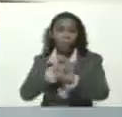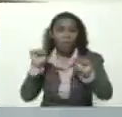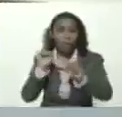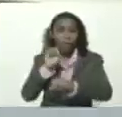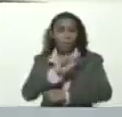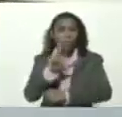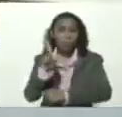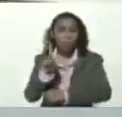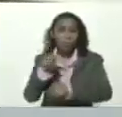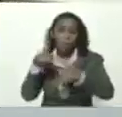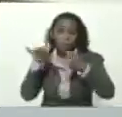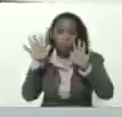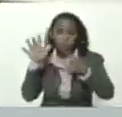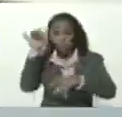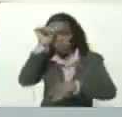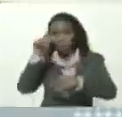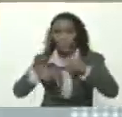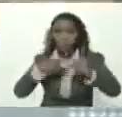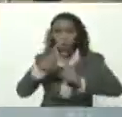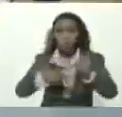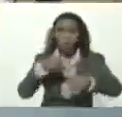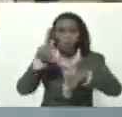21, por supuesto, el proceso electoral.